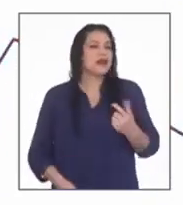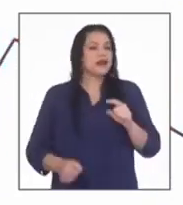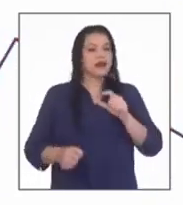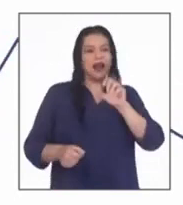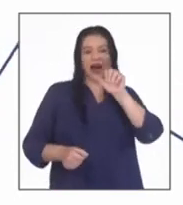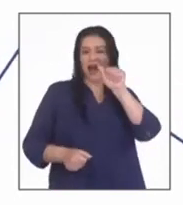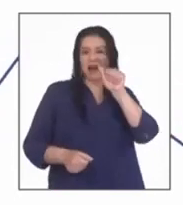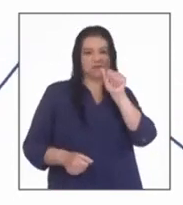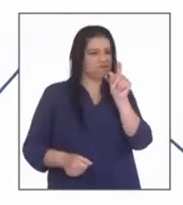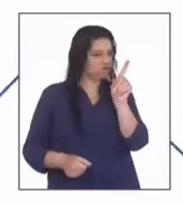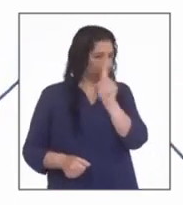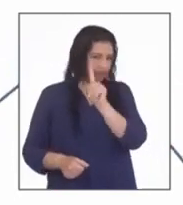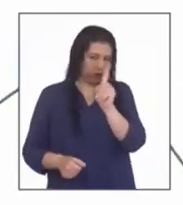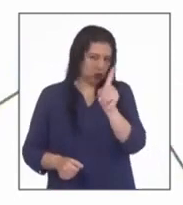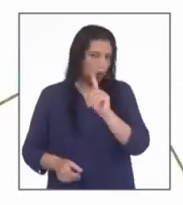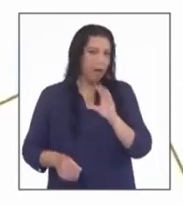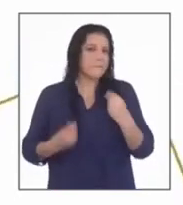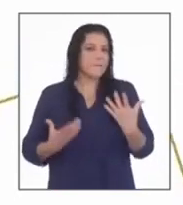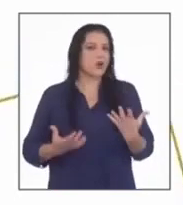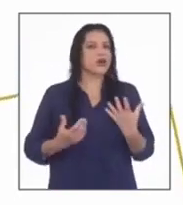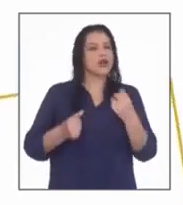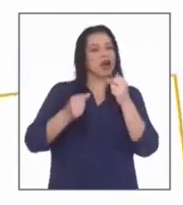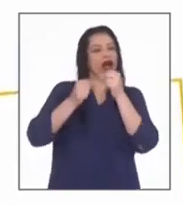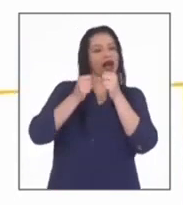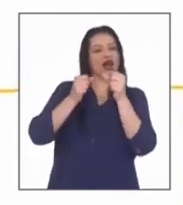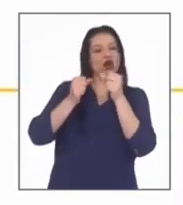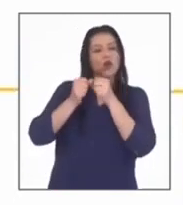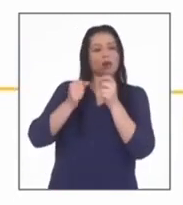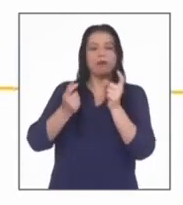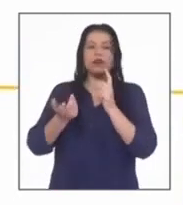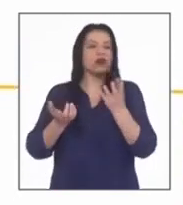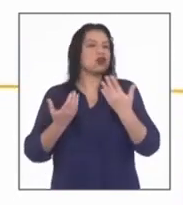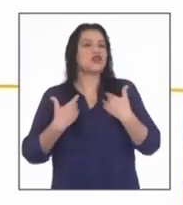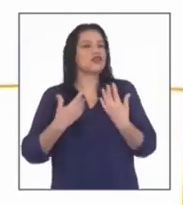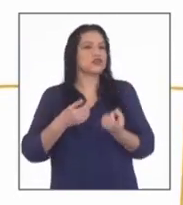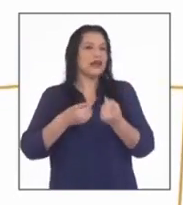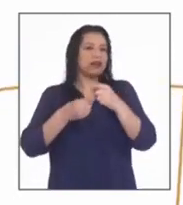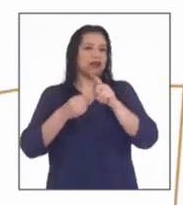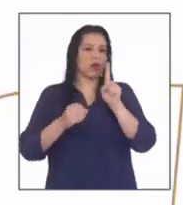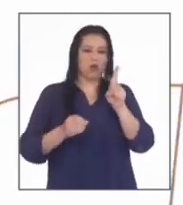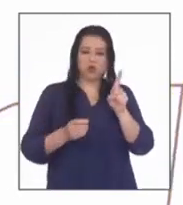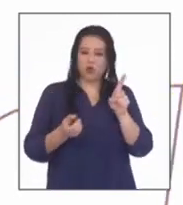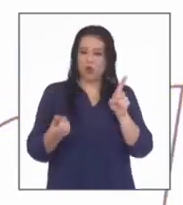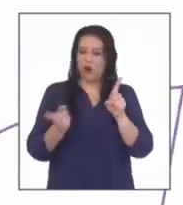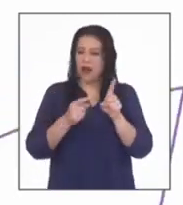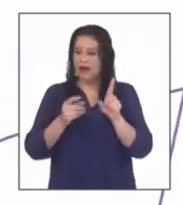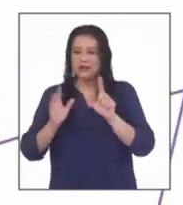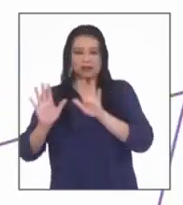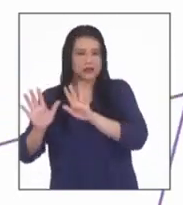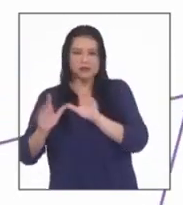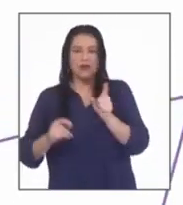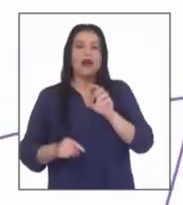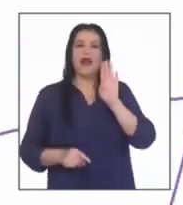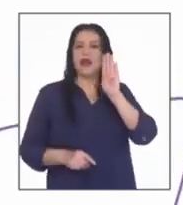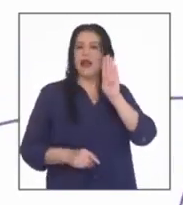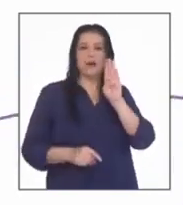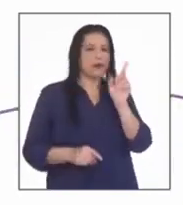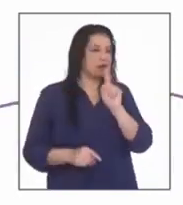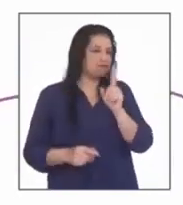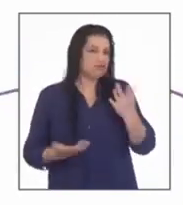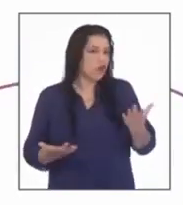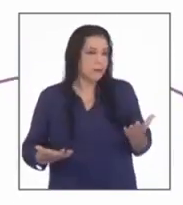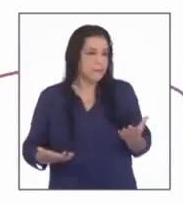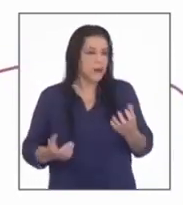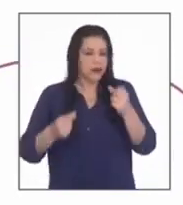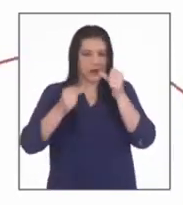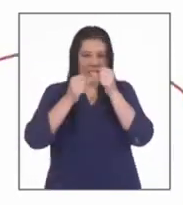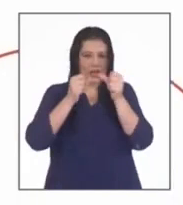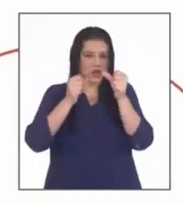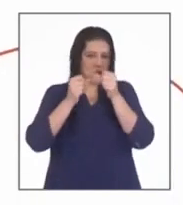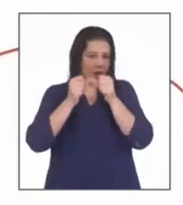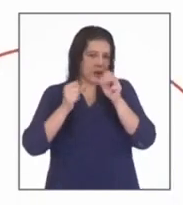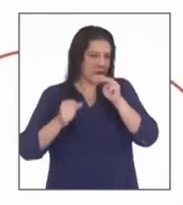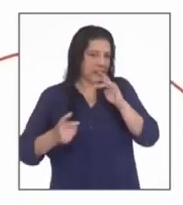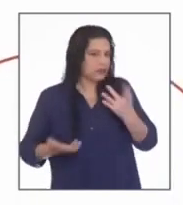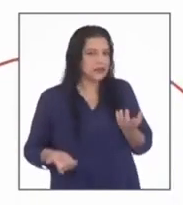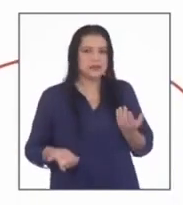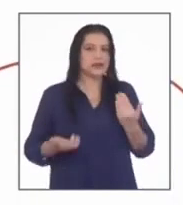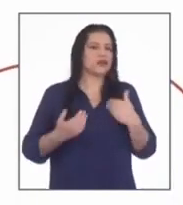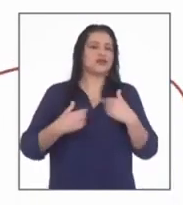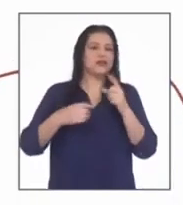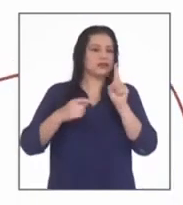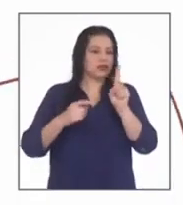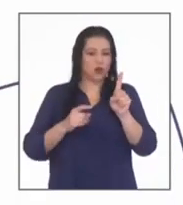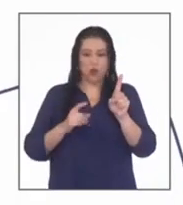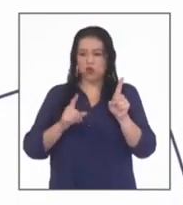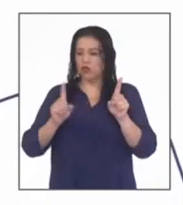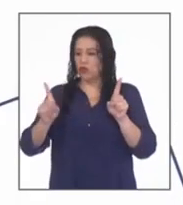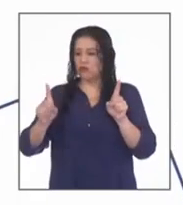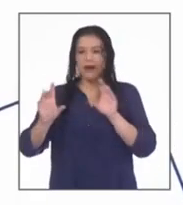A no, porque el valor absoluto de la mantisa no está comprendido entre 1 y 10. La B tampoco, porque el valor absoluto de la mantisa no está